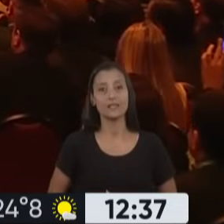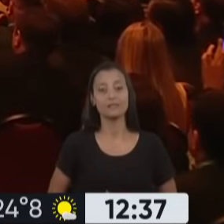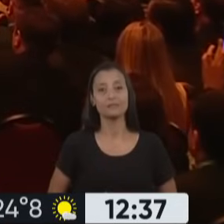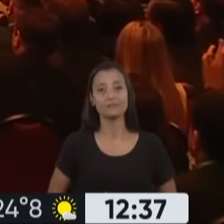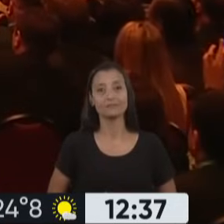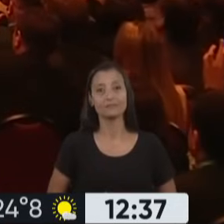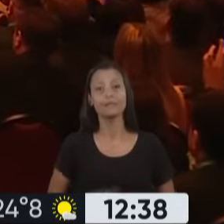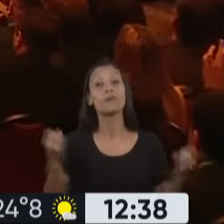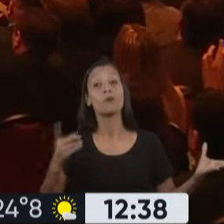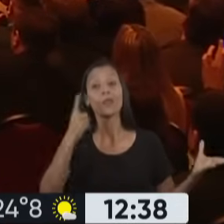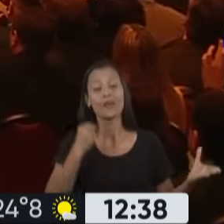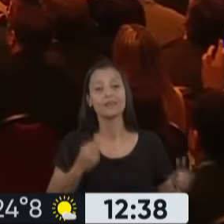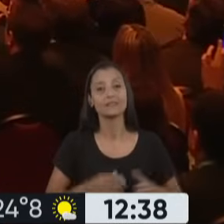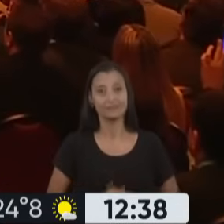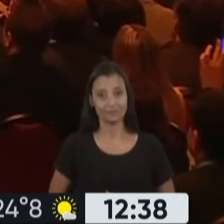Buenos días.